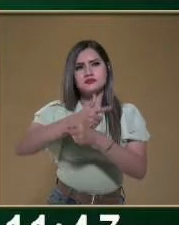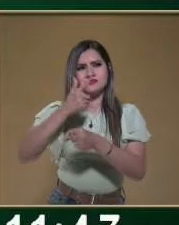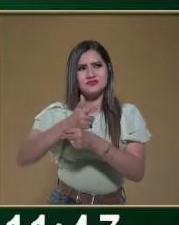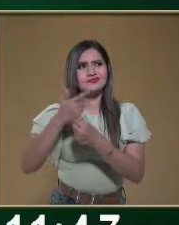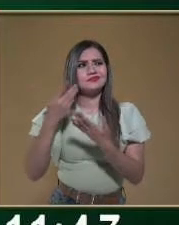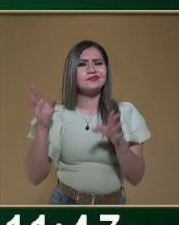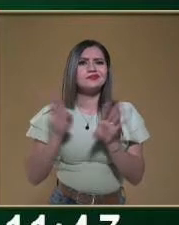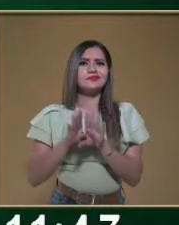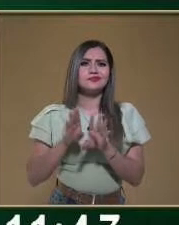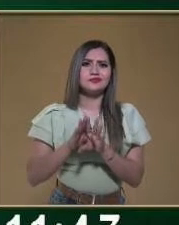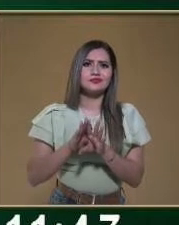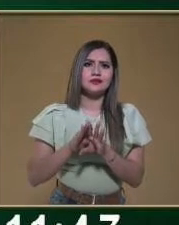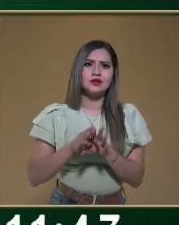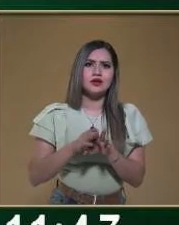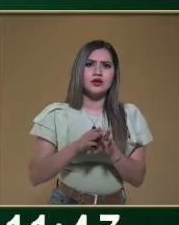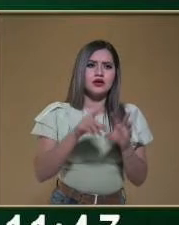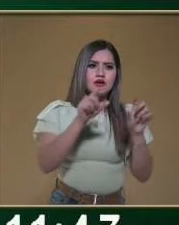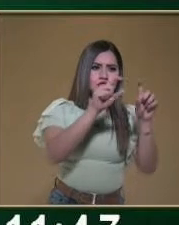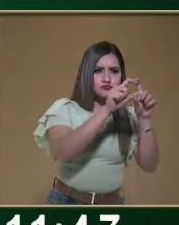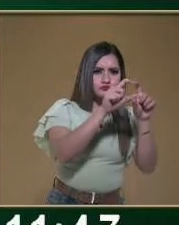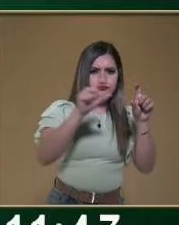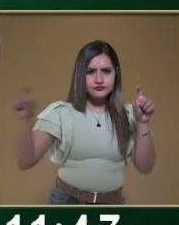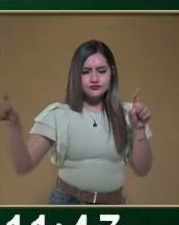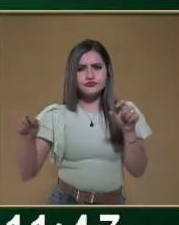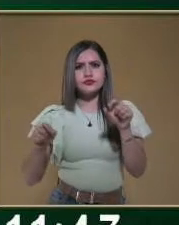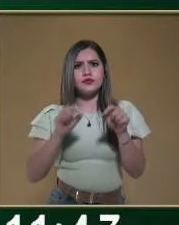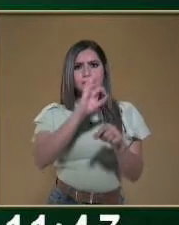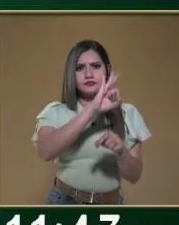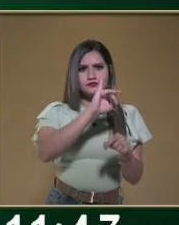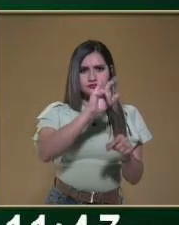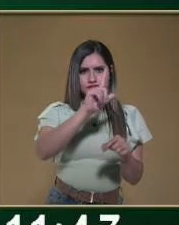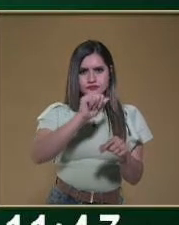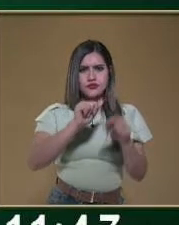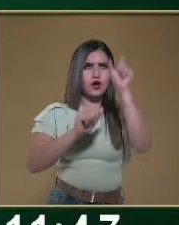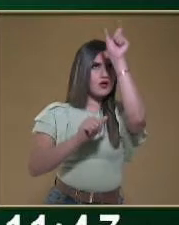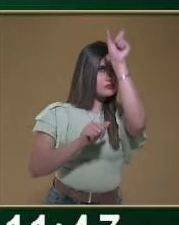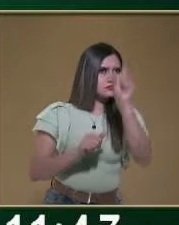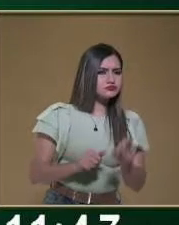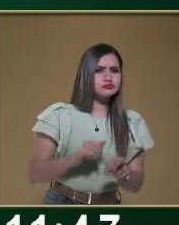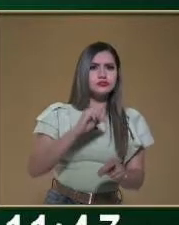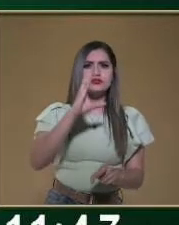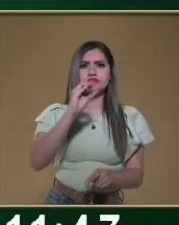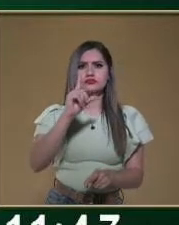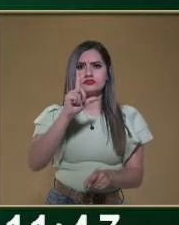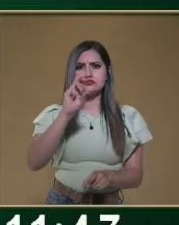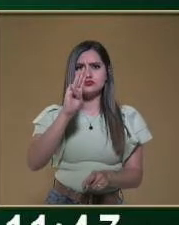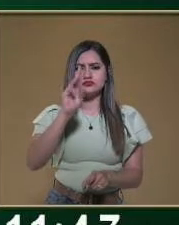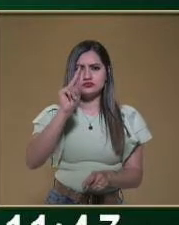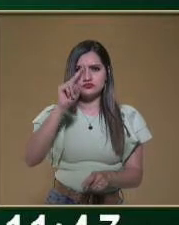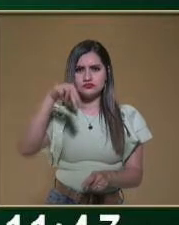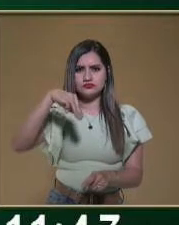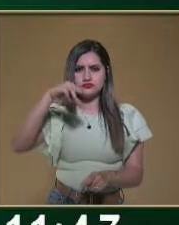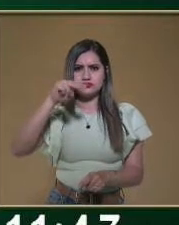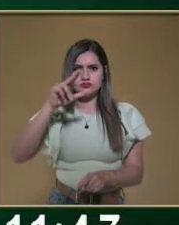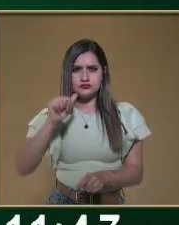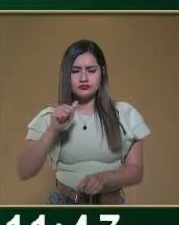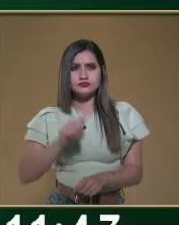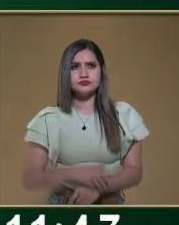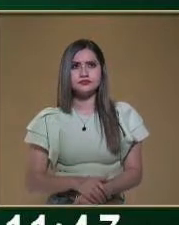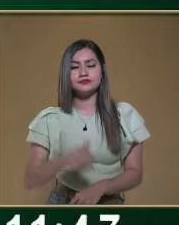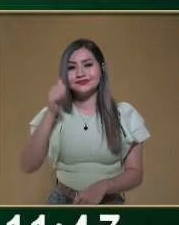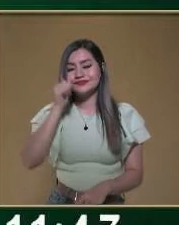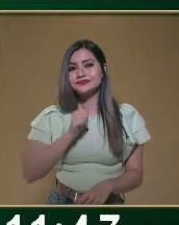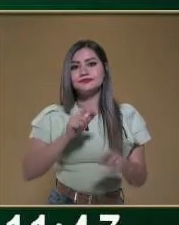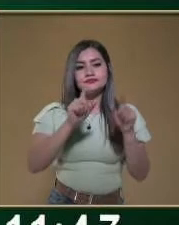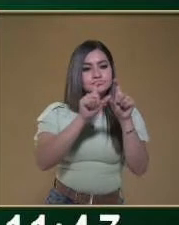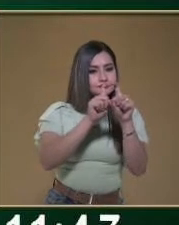una columna? Bueno, estos números que empiezan en el 6 se encuentran en una fila, maestra Ana, la que está